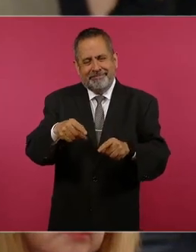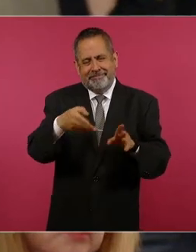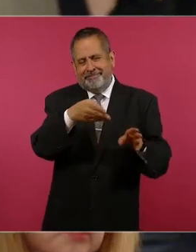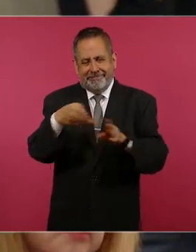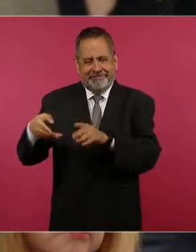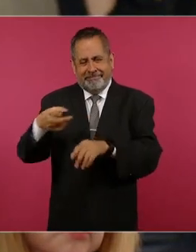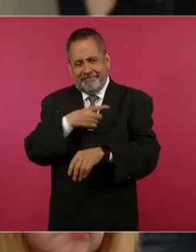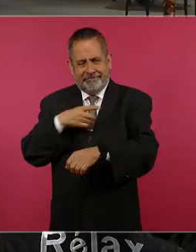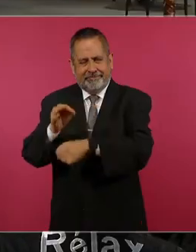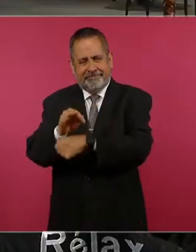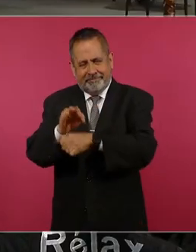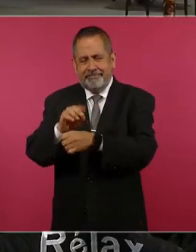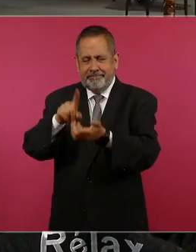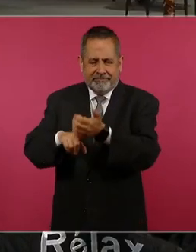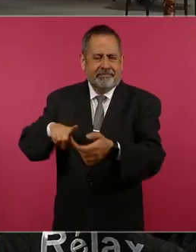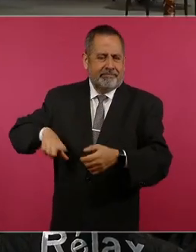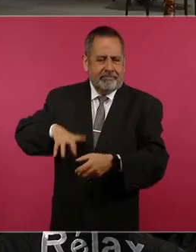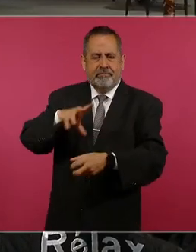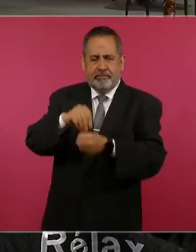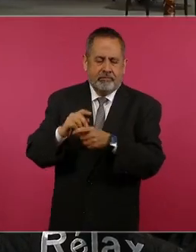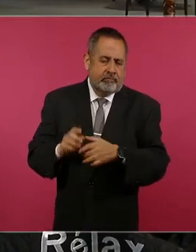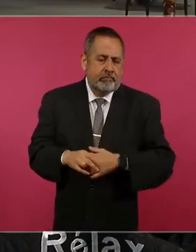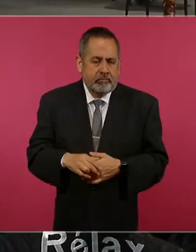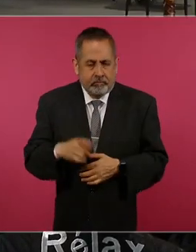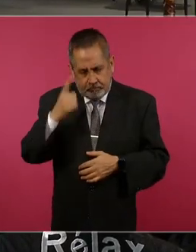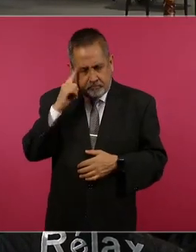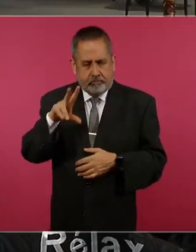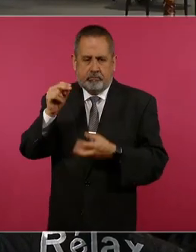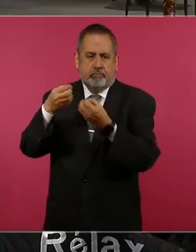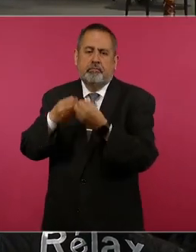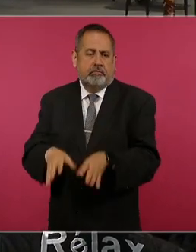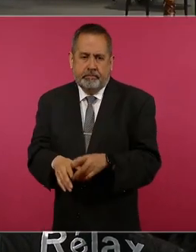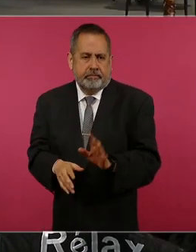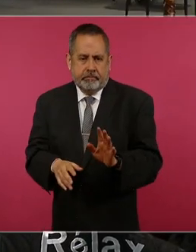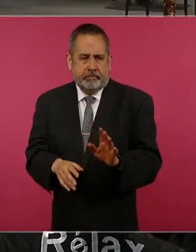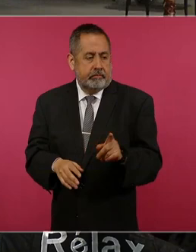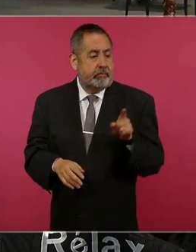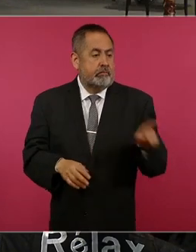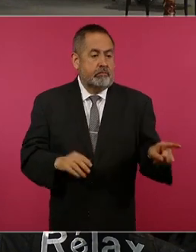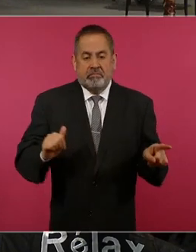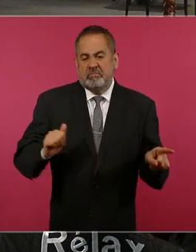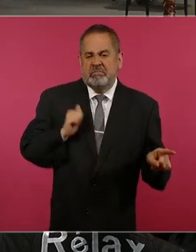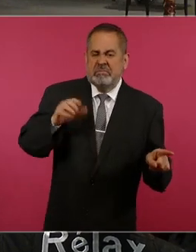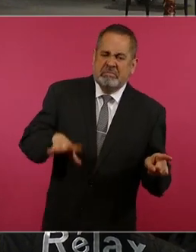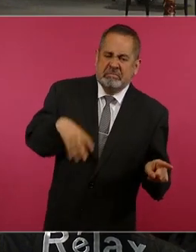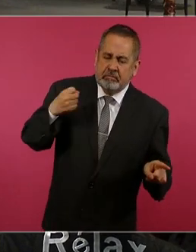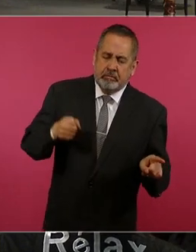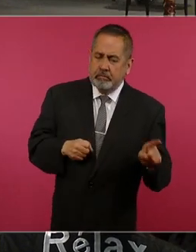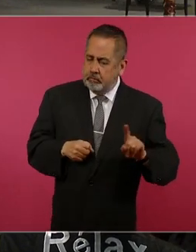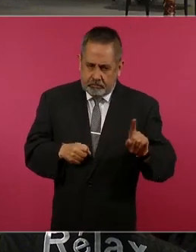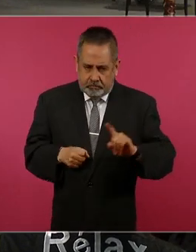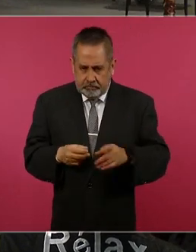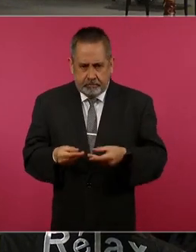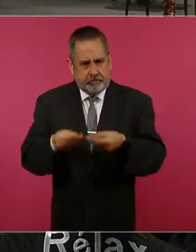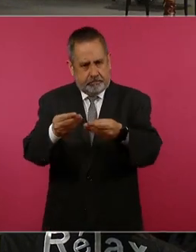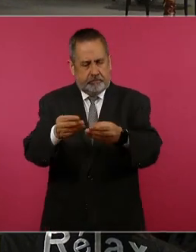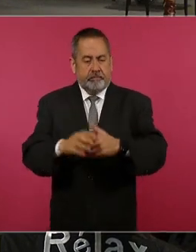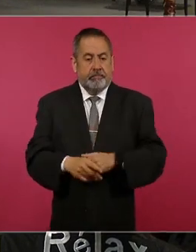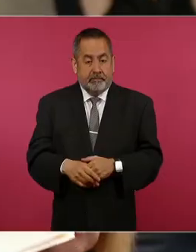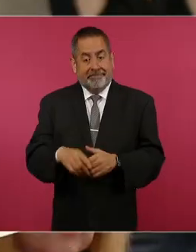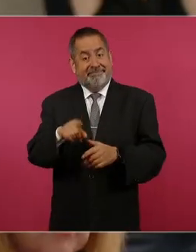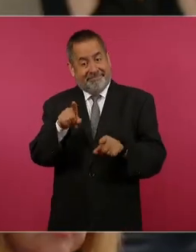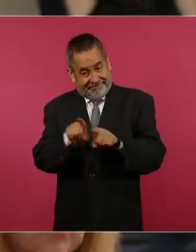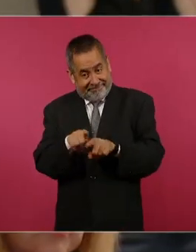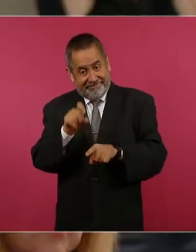defensa del Estado mexicano y que no se afecte por un abuso de alguien. Y dentro del mismo tema de